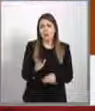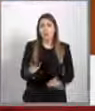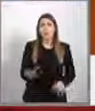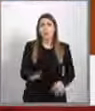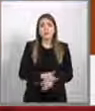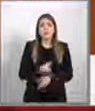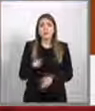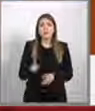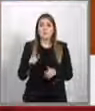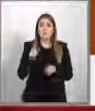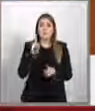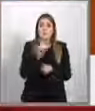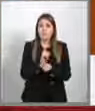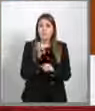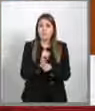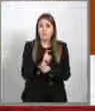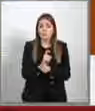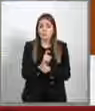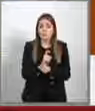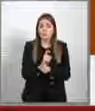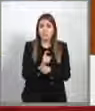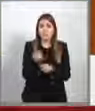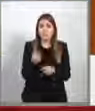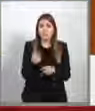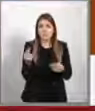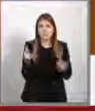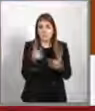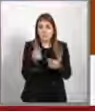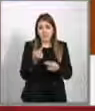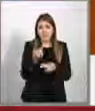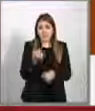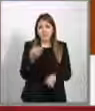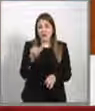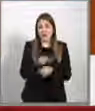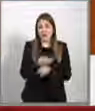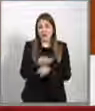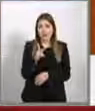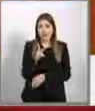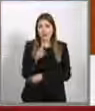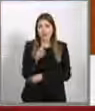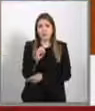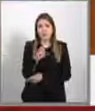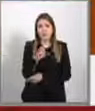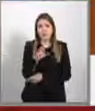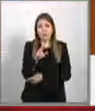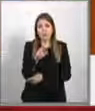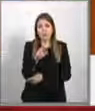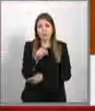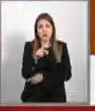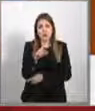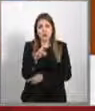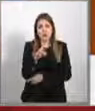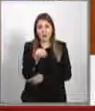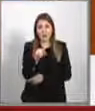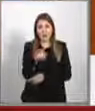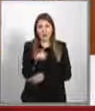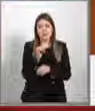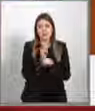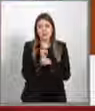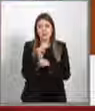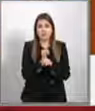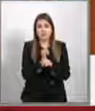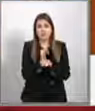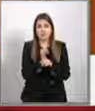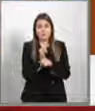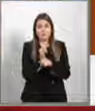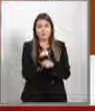los principales defectos del esquema de la actual procuraduría es que las investigaciones se fragmentan en